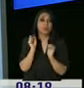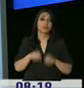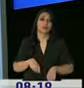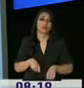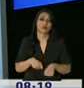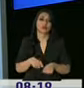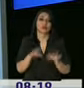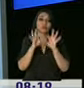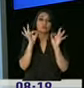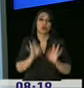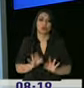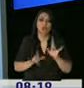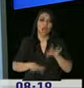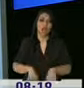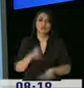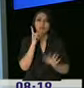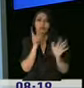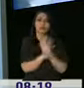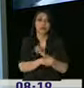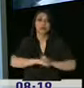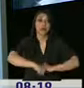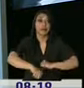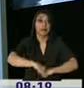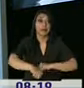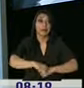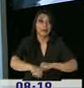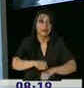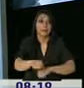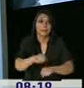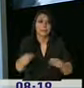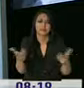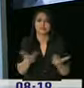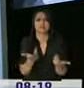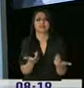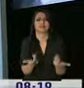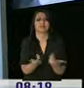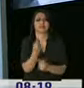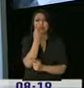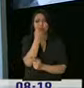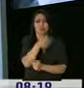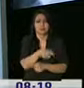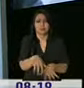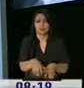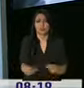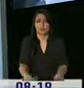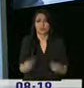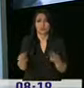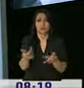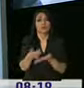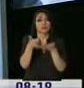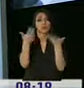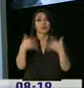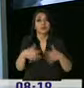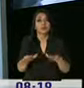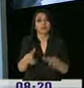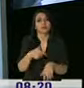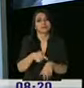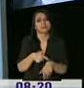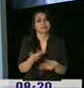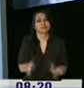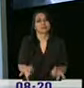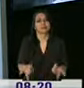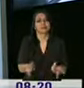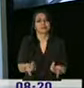papeleo, ¿no? Para una denuncia, puchicas, hay que llenar ahora un papeleo para unos pobres animalitos que necesitan la solidaridad